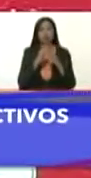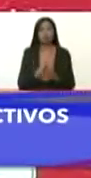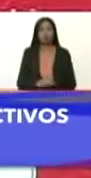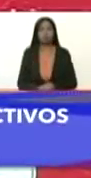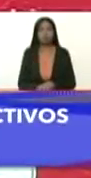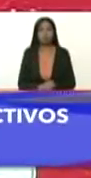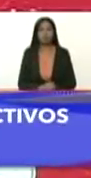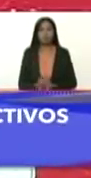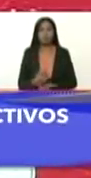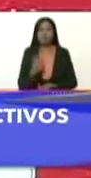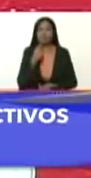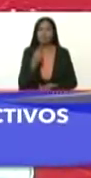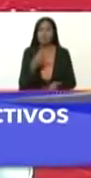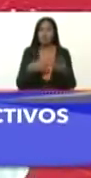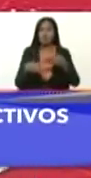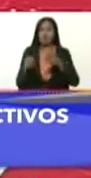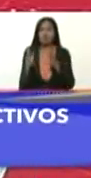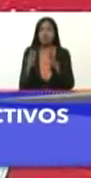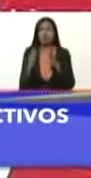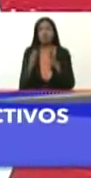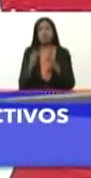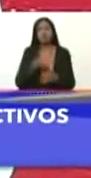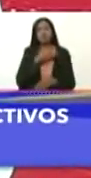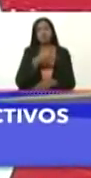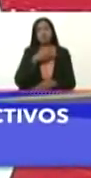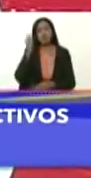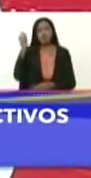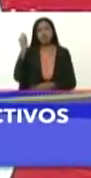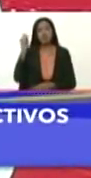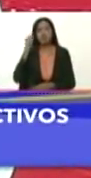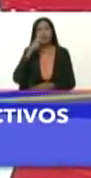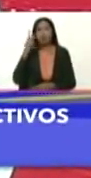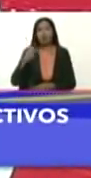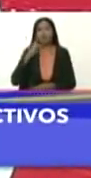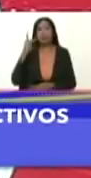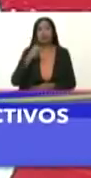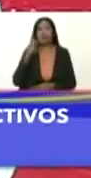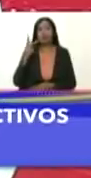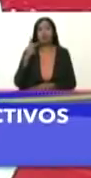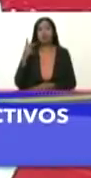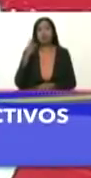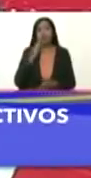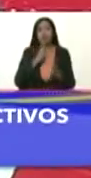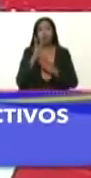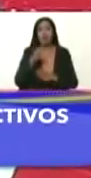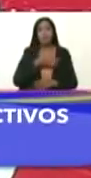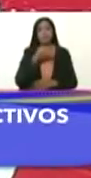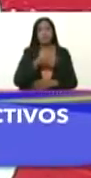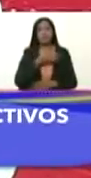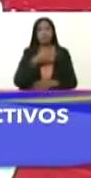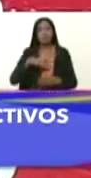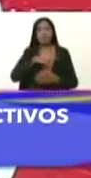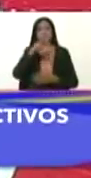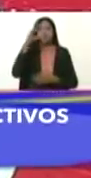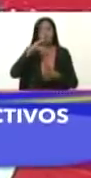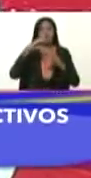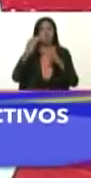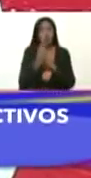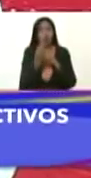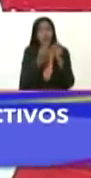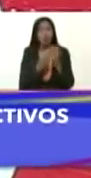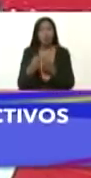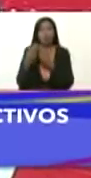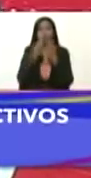Él decía, hay que construir el socialismo en lo político, en lo moral, espiritual, cultural, en lo